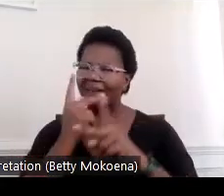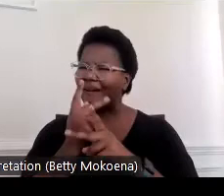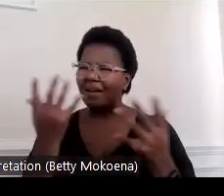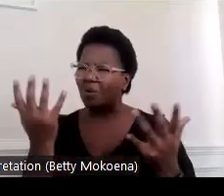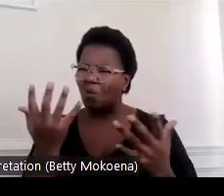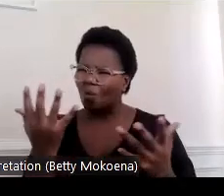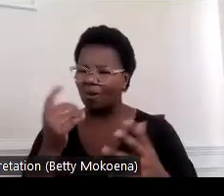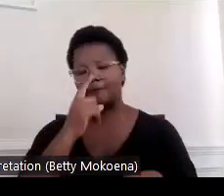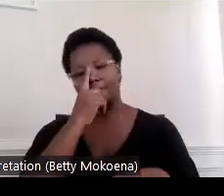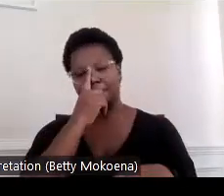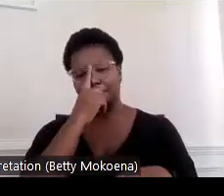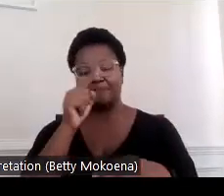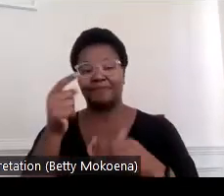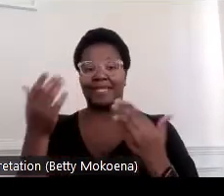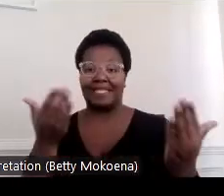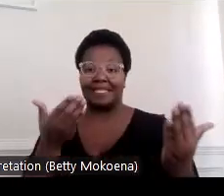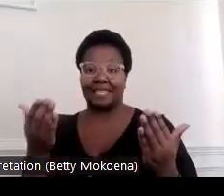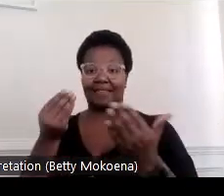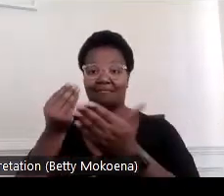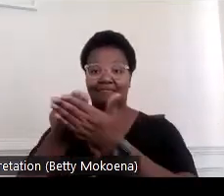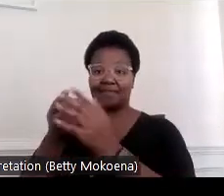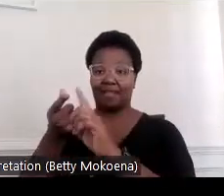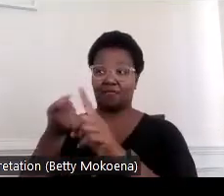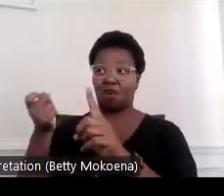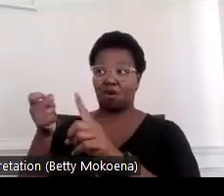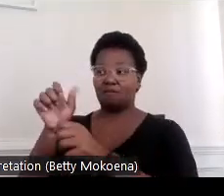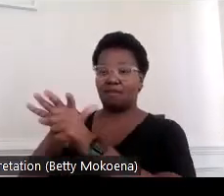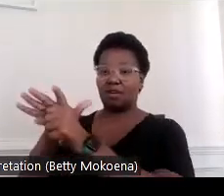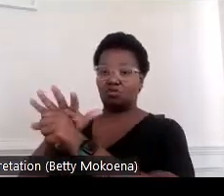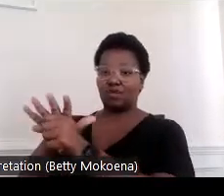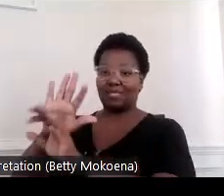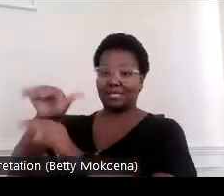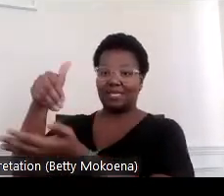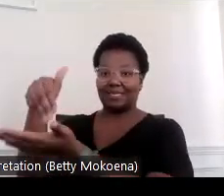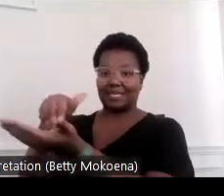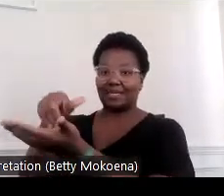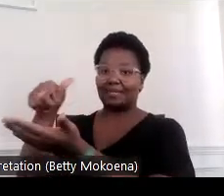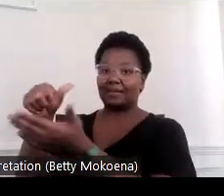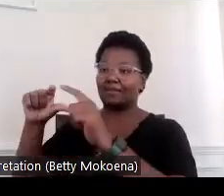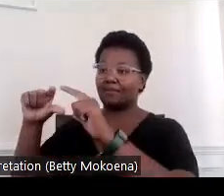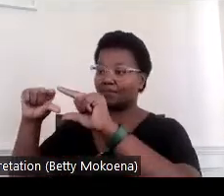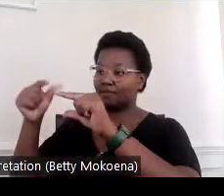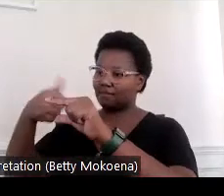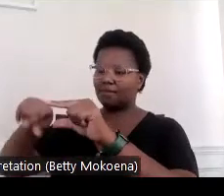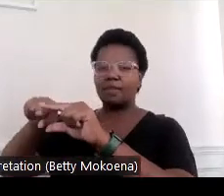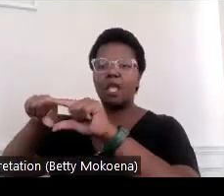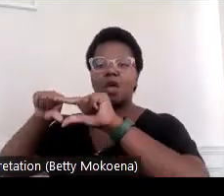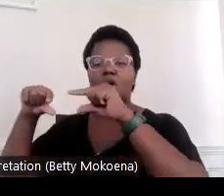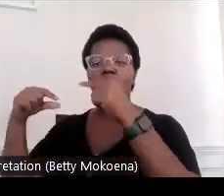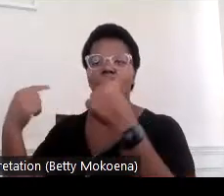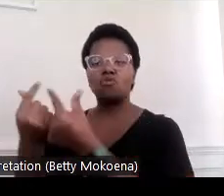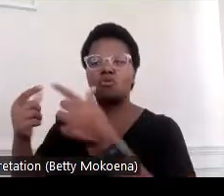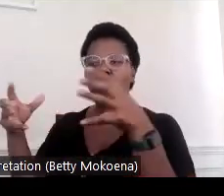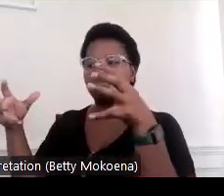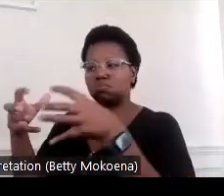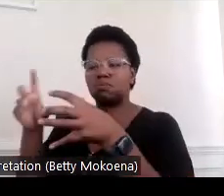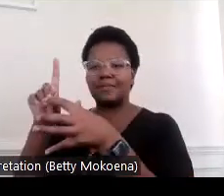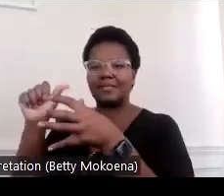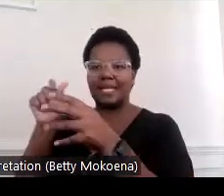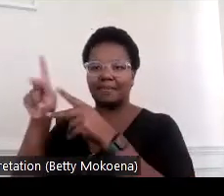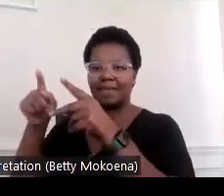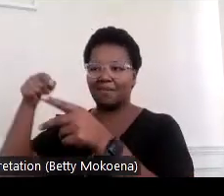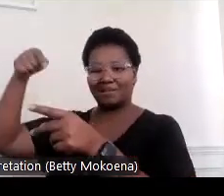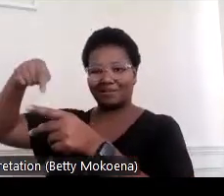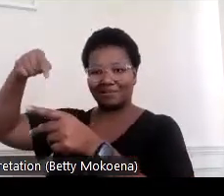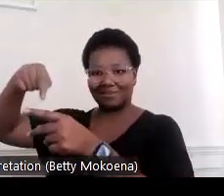de servicios queremos decir cuando usamos esa palabra bueno servicios son financiados por el Centro Regional